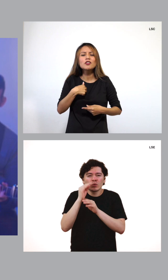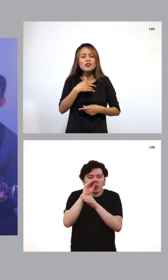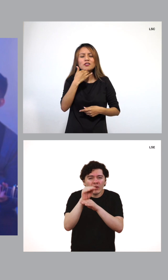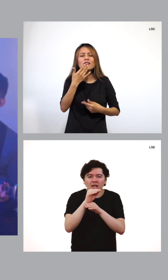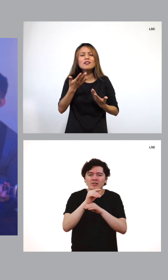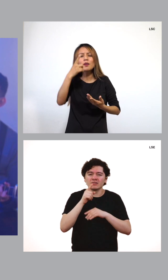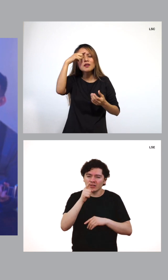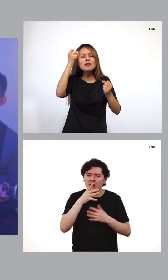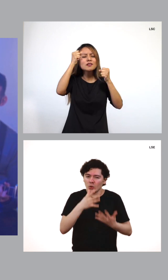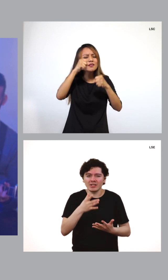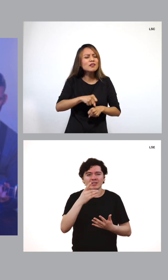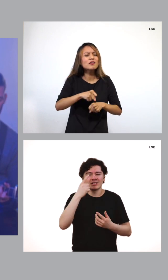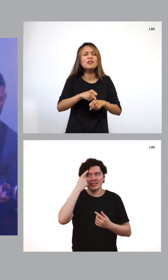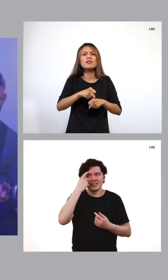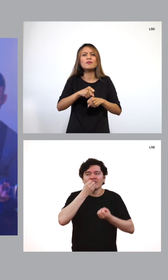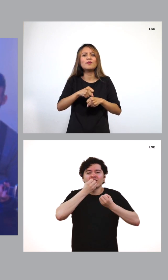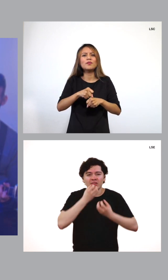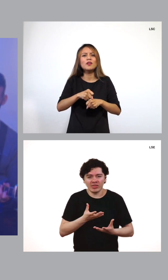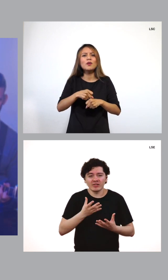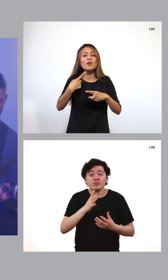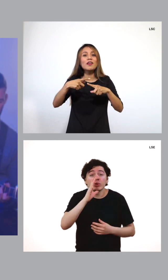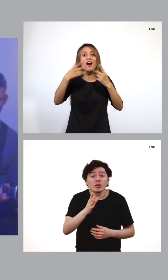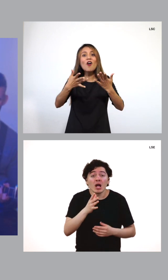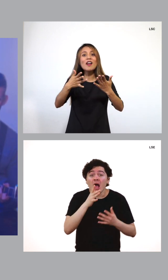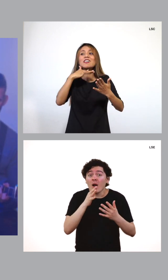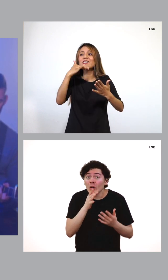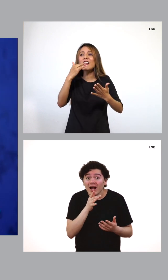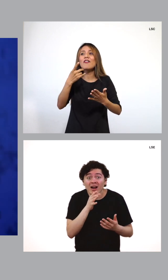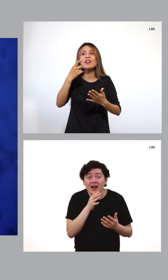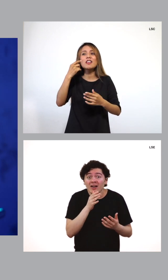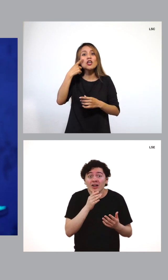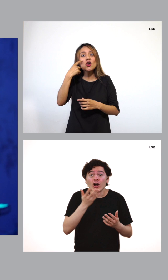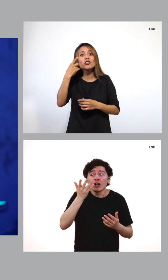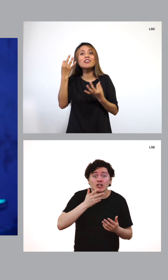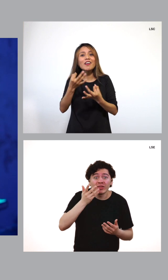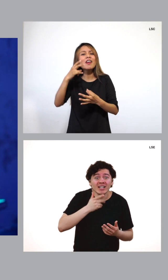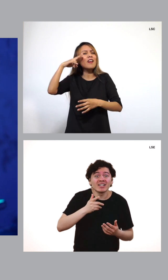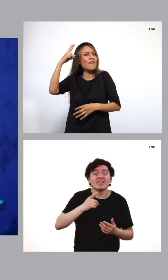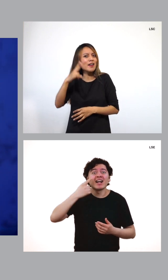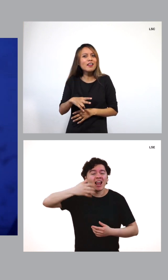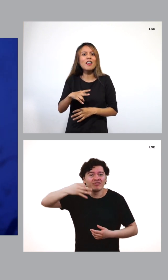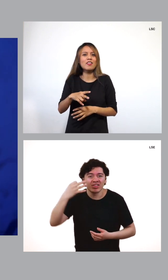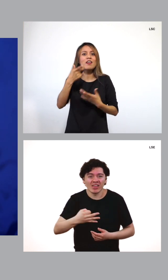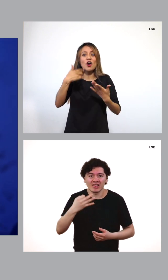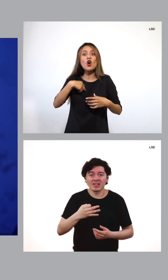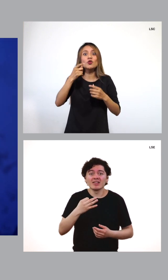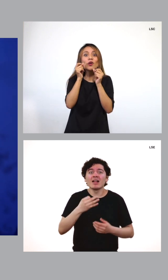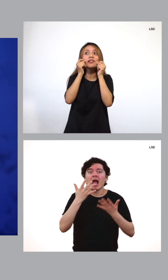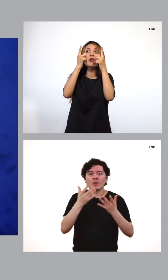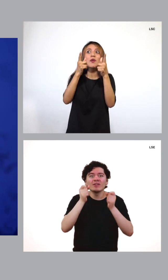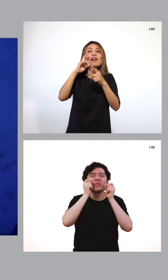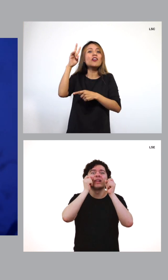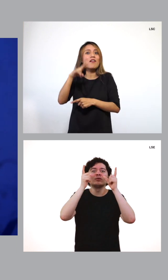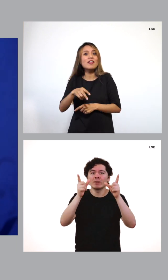destino eterno por haber conocido la verdad. ¿Sabes qué dice la Biblia? La verdad os hará libres. Hoy has descubierto estas